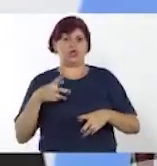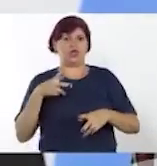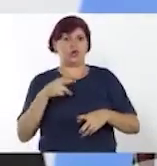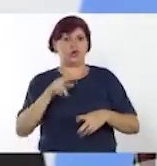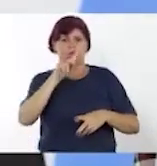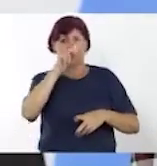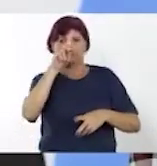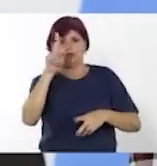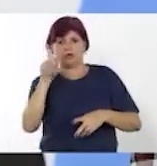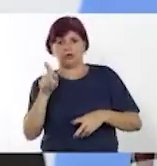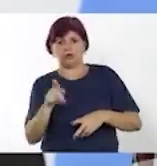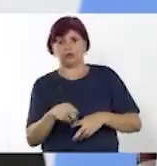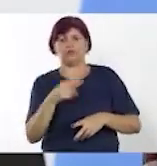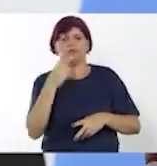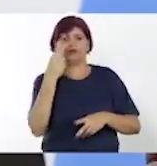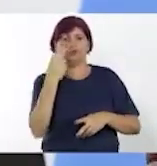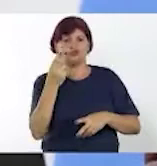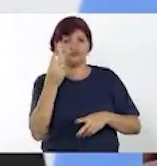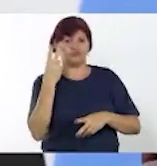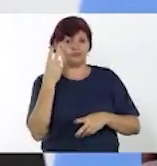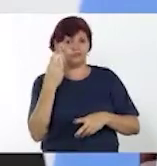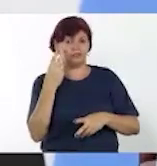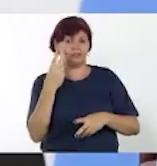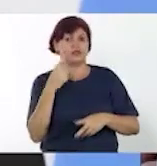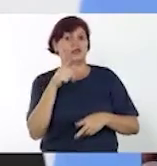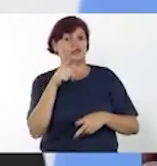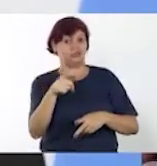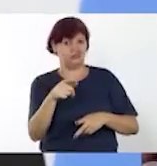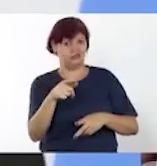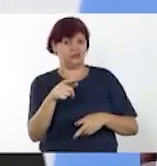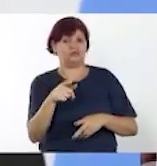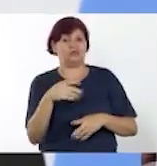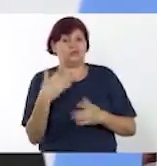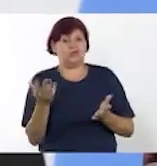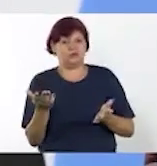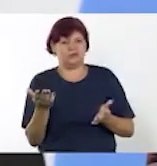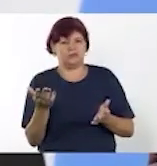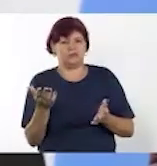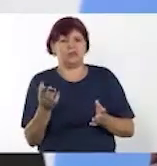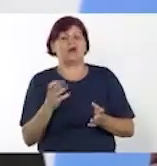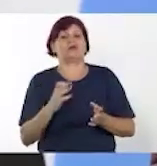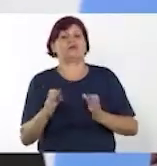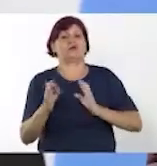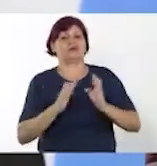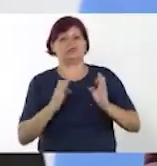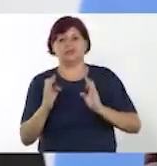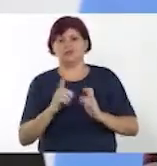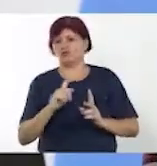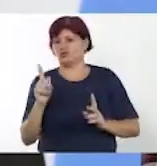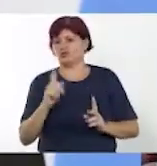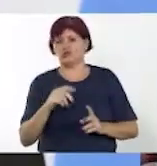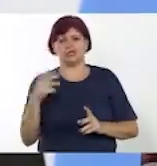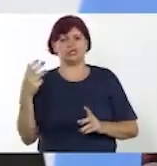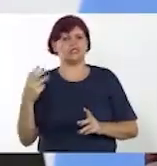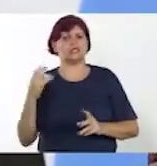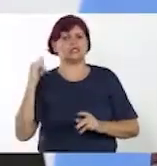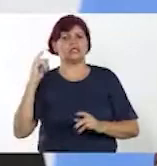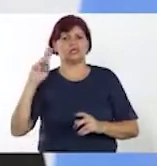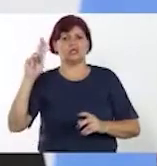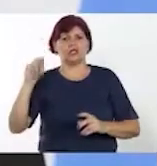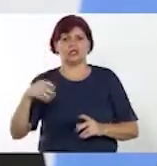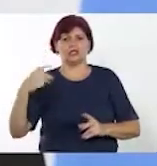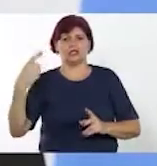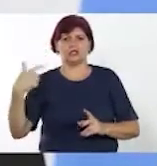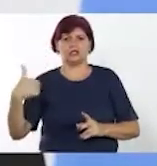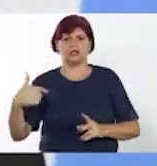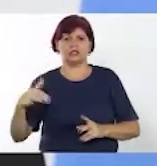curva 2 veces. Por lo tanto, si ocurre eso de manera gráfica, podemos decir que la función no es inyectiva. Es una de